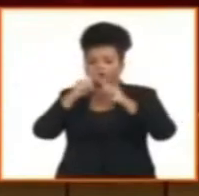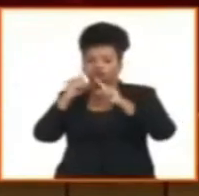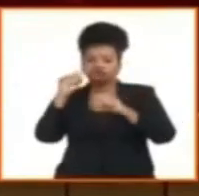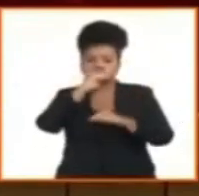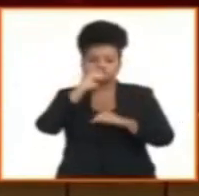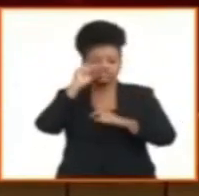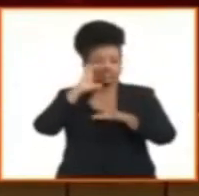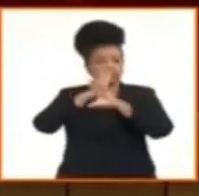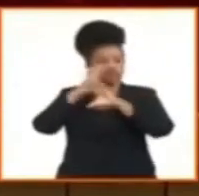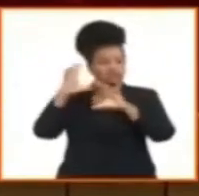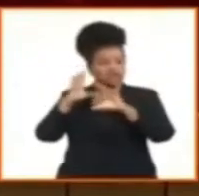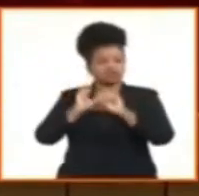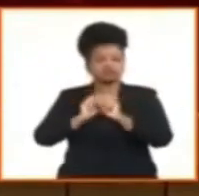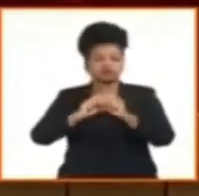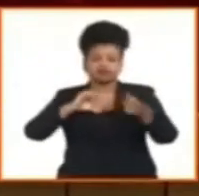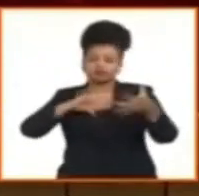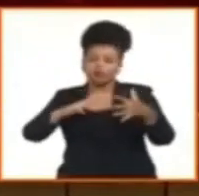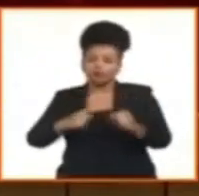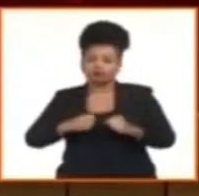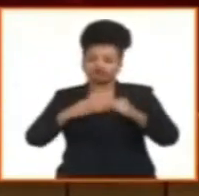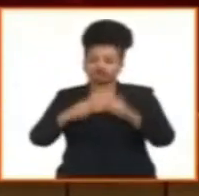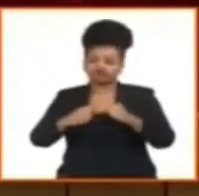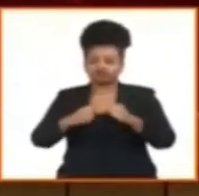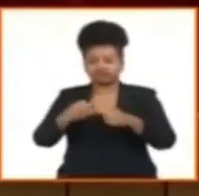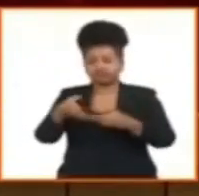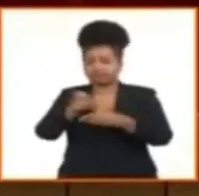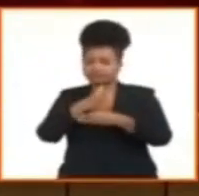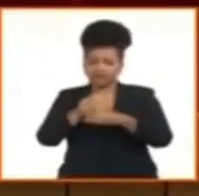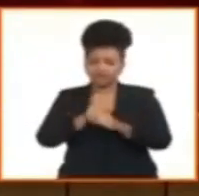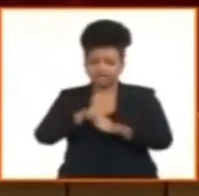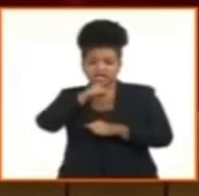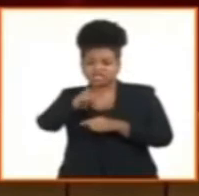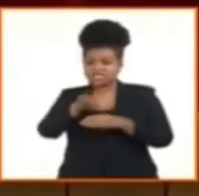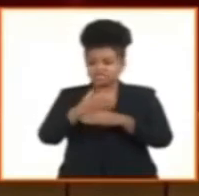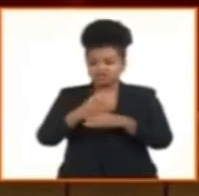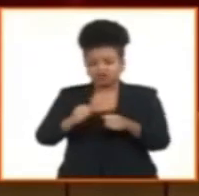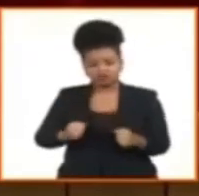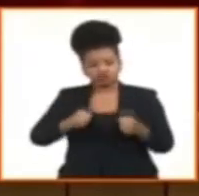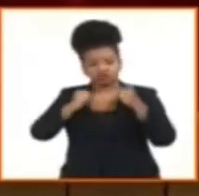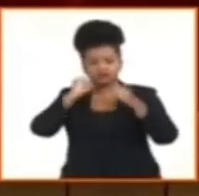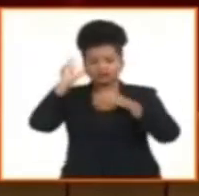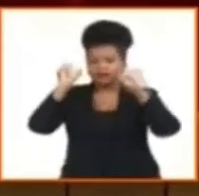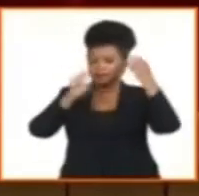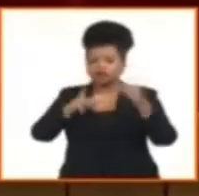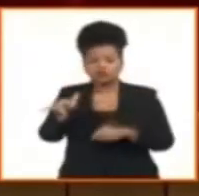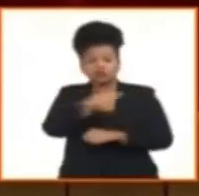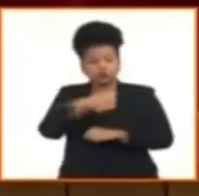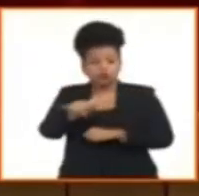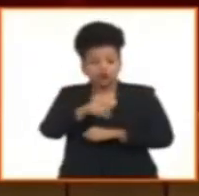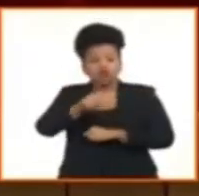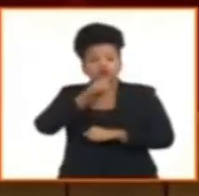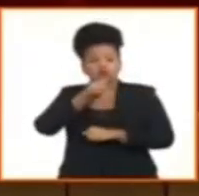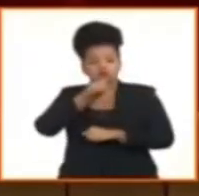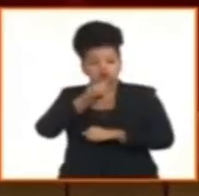y articulación de fuerzas y procesos. Esa es la resistencia creativa, que también ha sido posible por